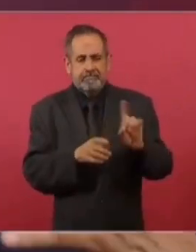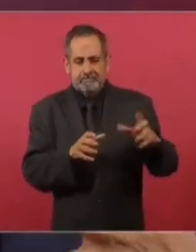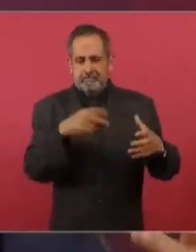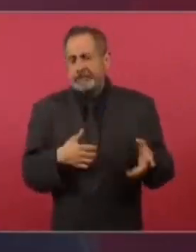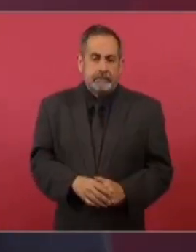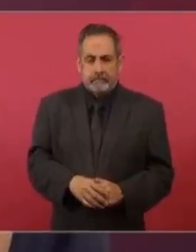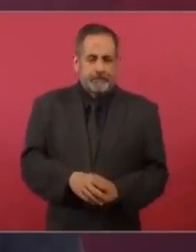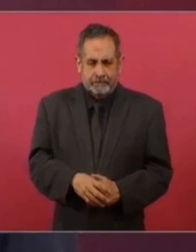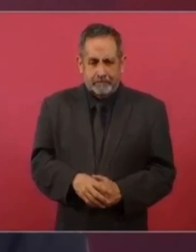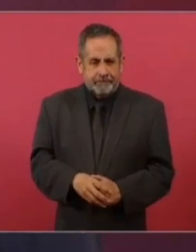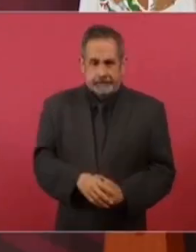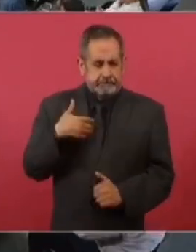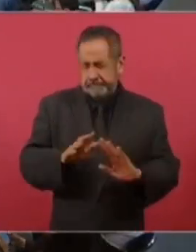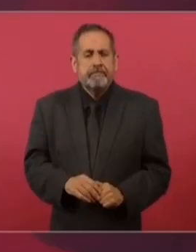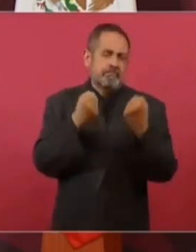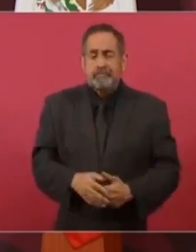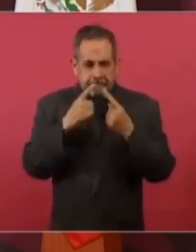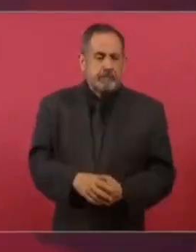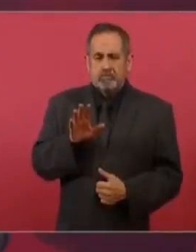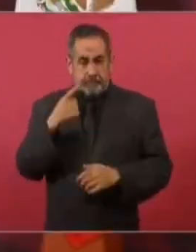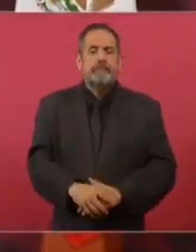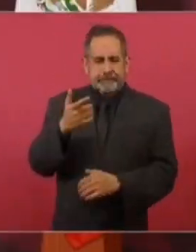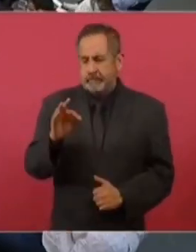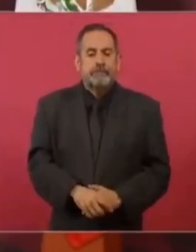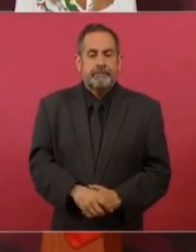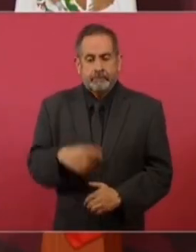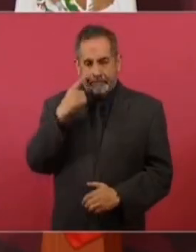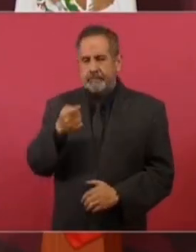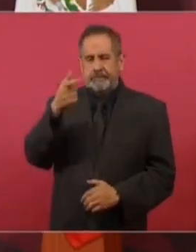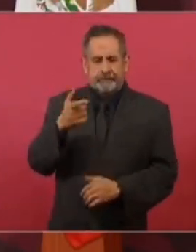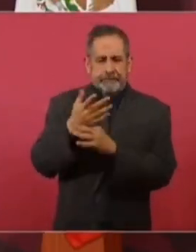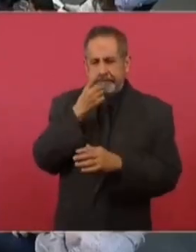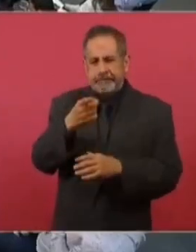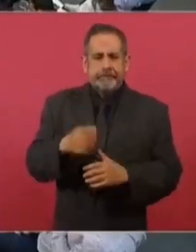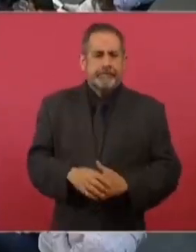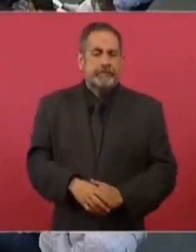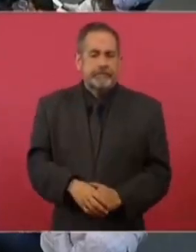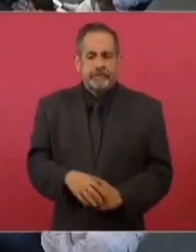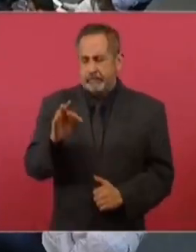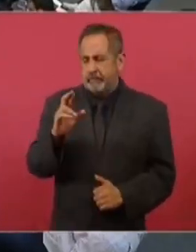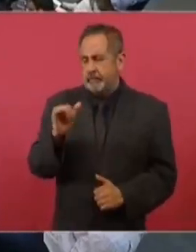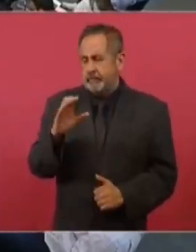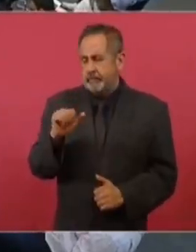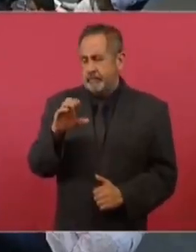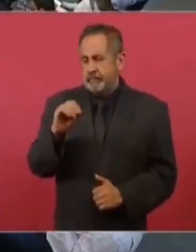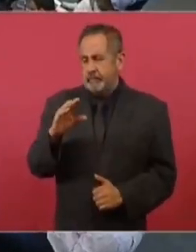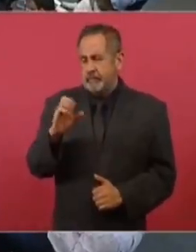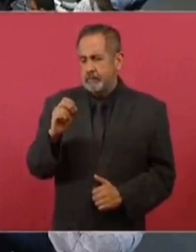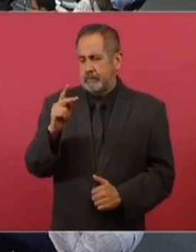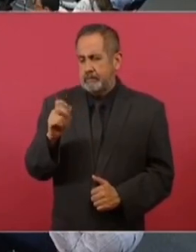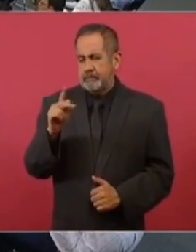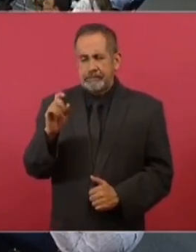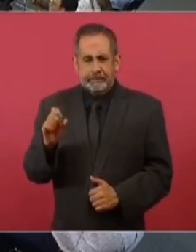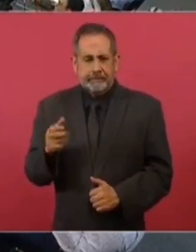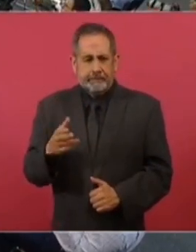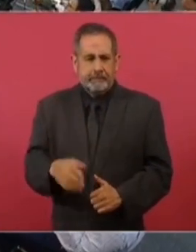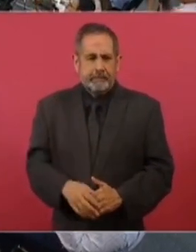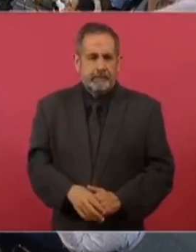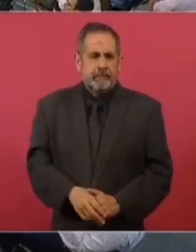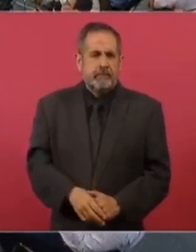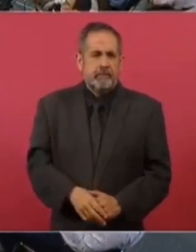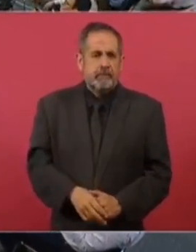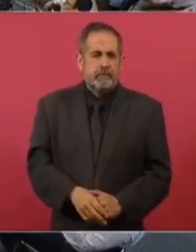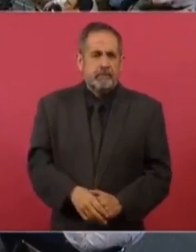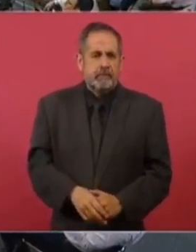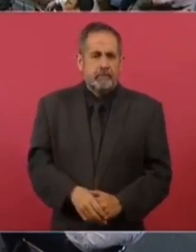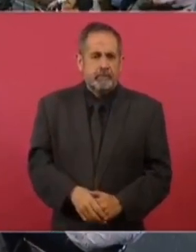México y en todo el mundo. Una eternidad más tarde. A ver lo que dice Francisco Cepeda. Cuando uno viene a un país que